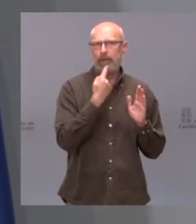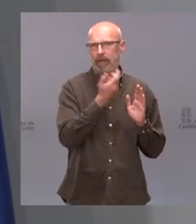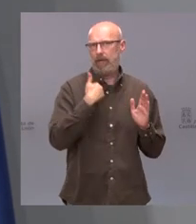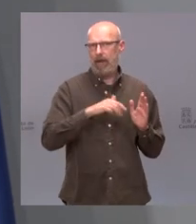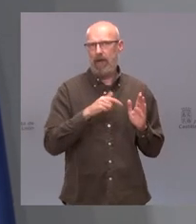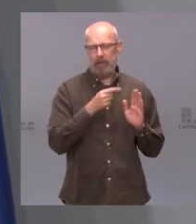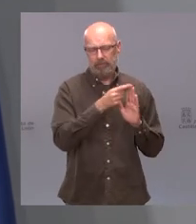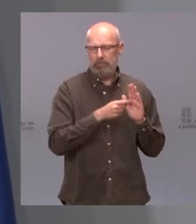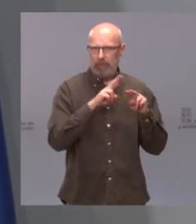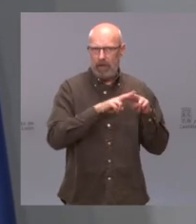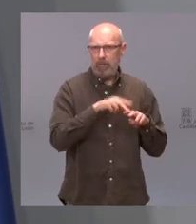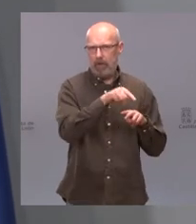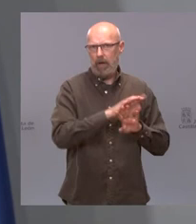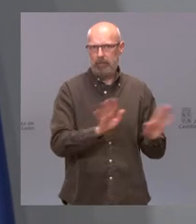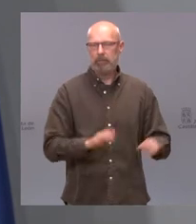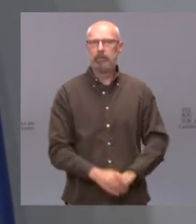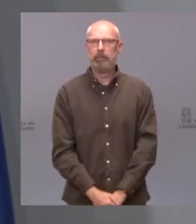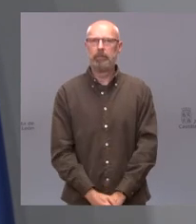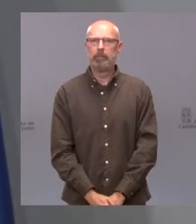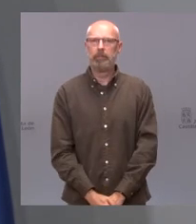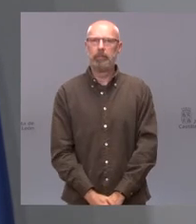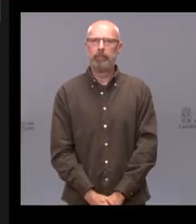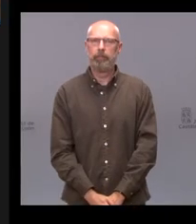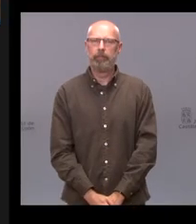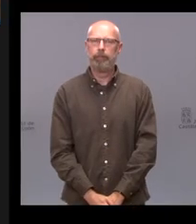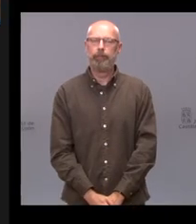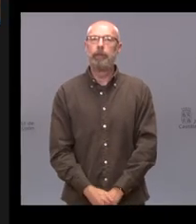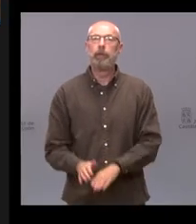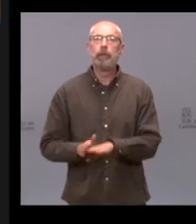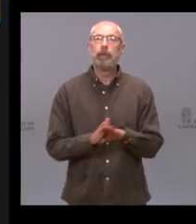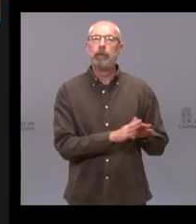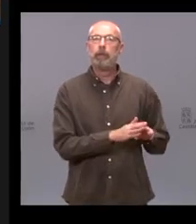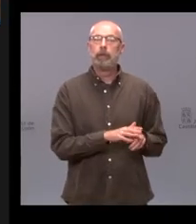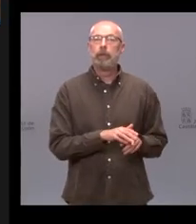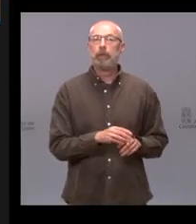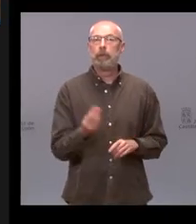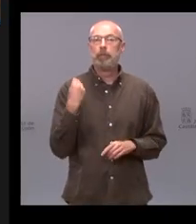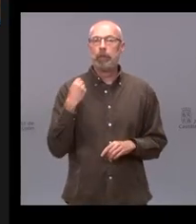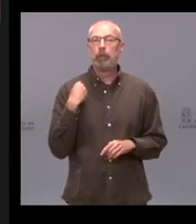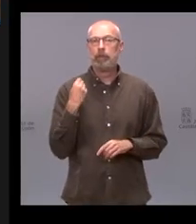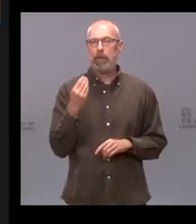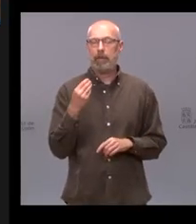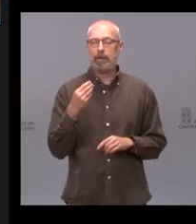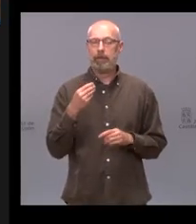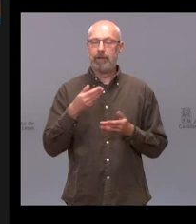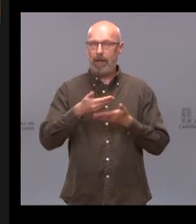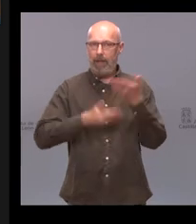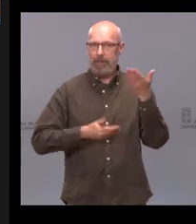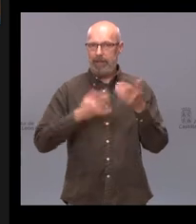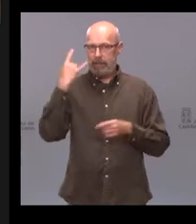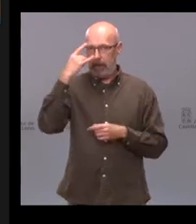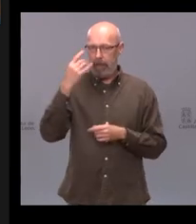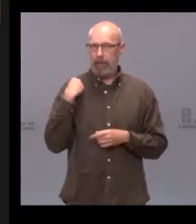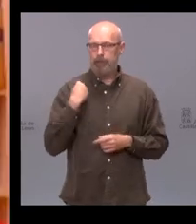está en el semáforo. Pues vamos a completar este turno con Javier Hernández, de la Gaceta de Salamanca, cuando